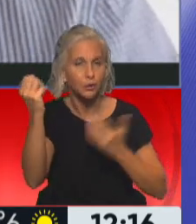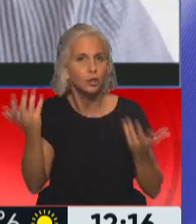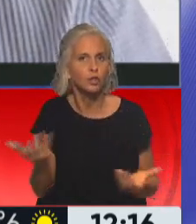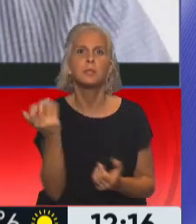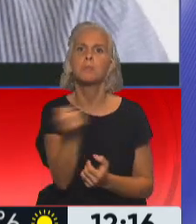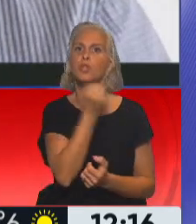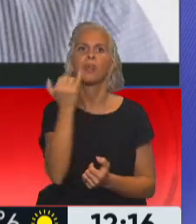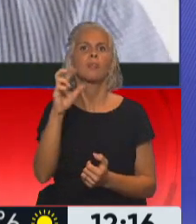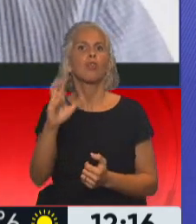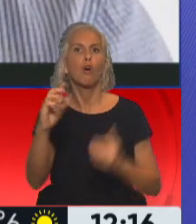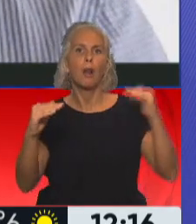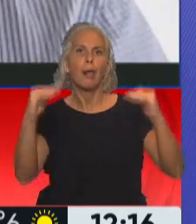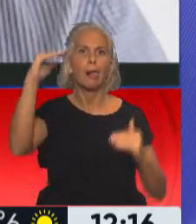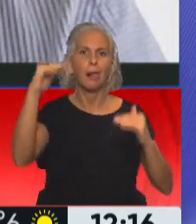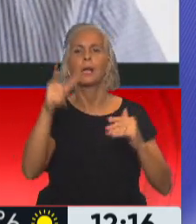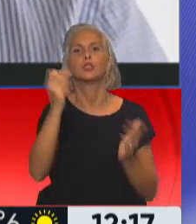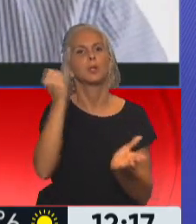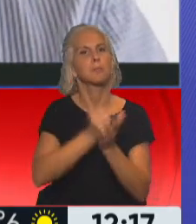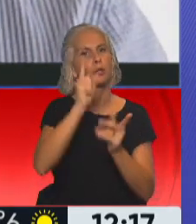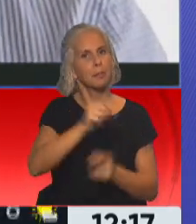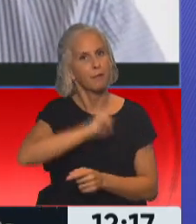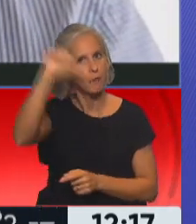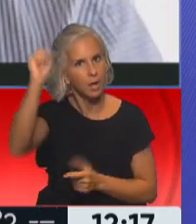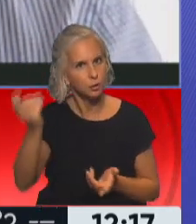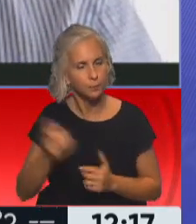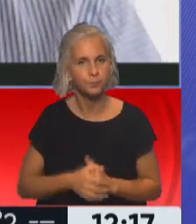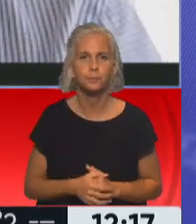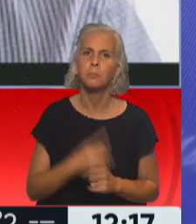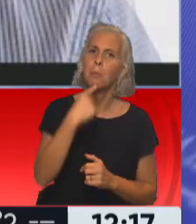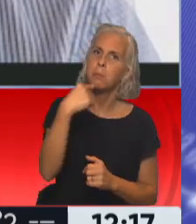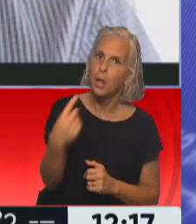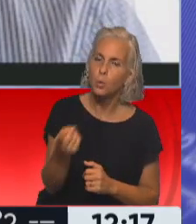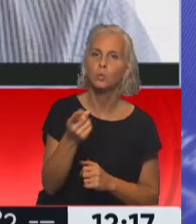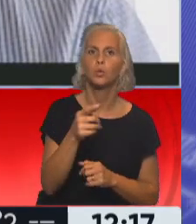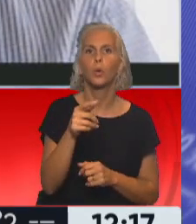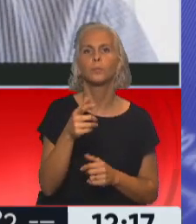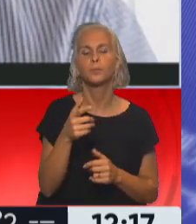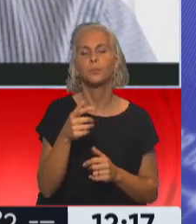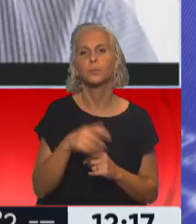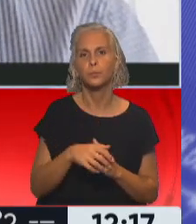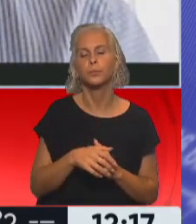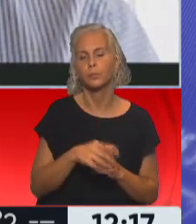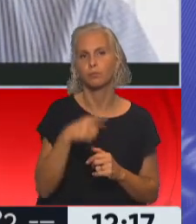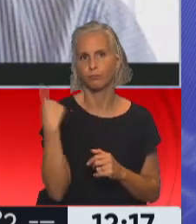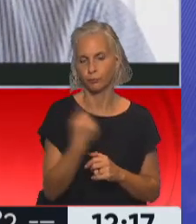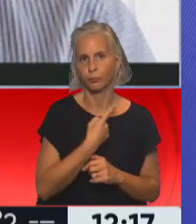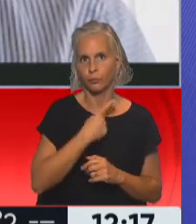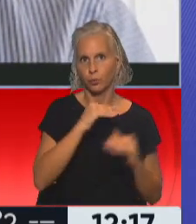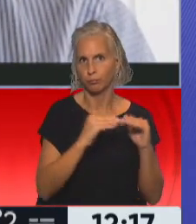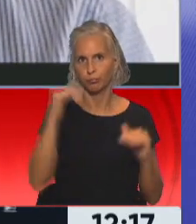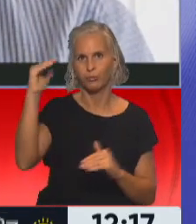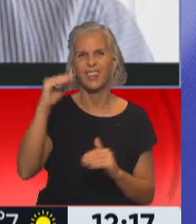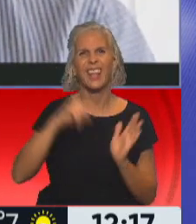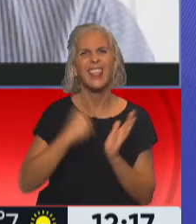queda el dólar, porque eso va a tener un impacto en la inflación. ¿Vos ves un escenario, bueno, tuvimos un alza del índice